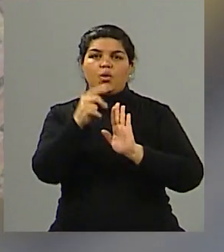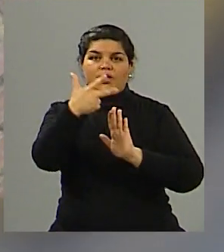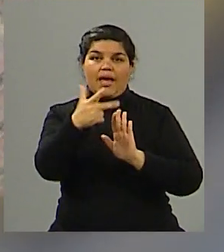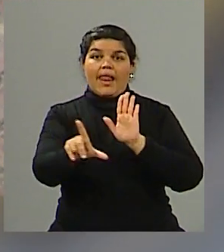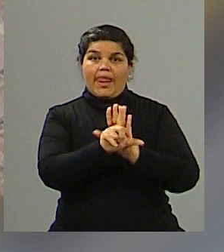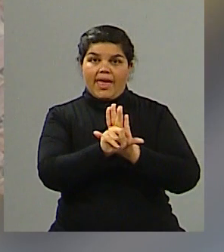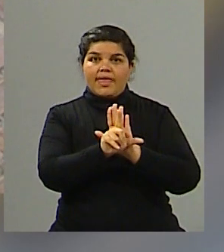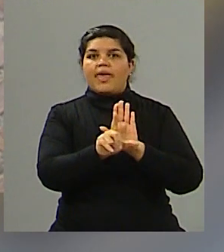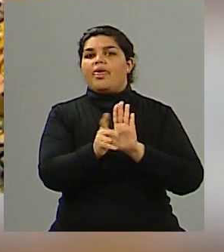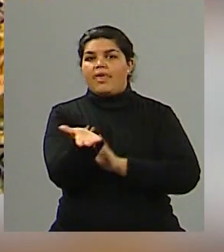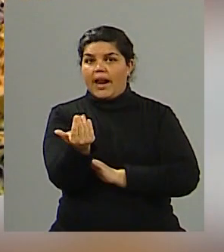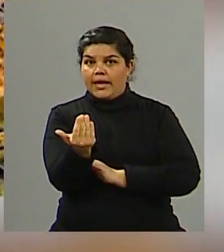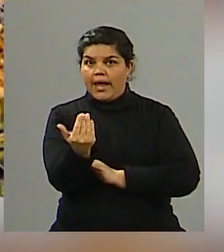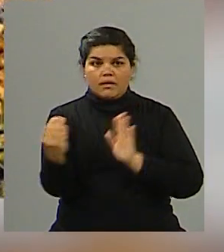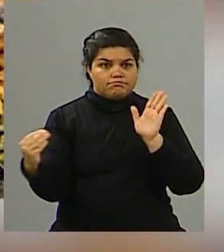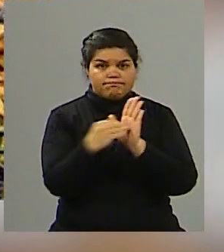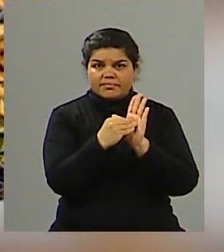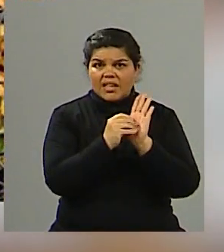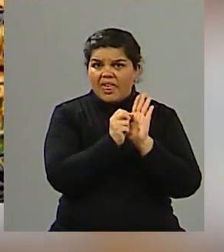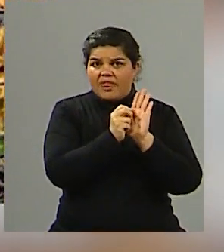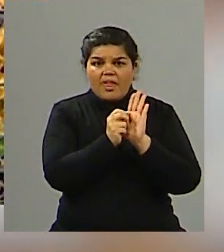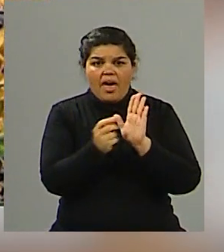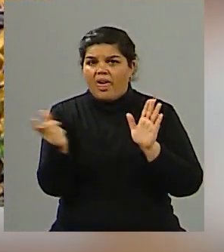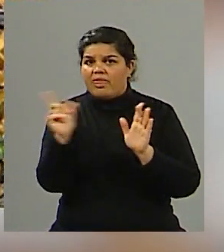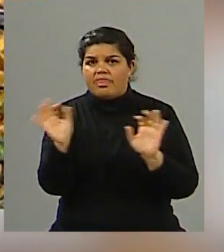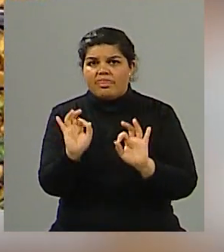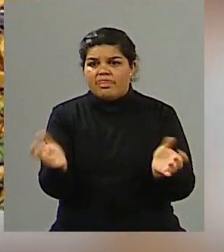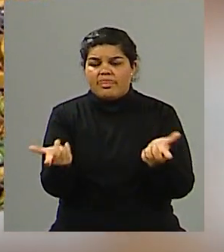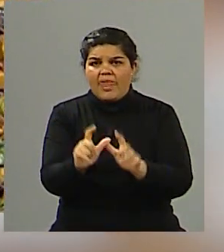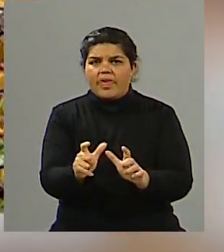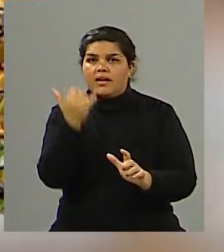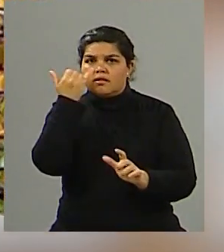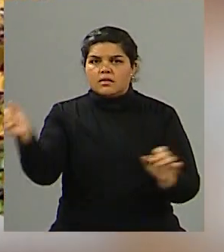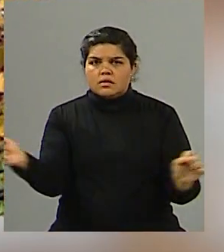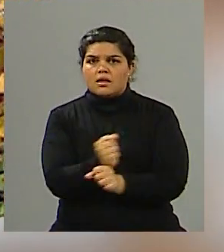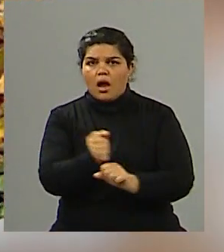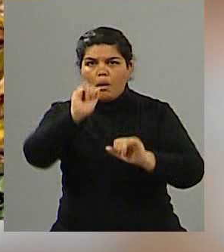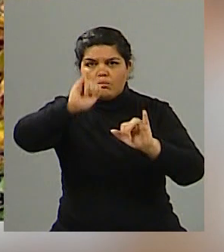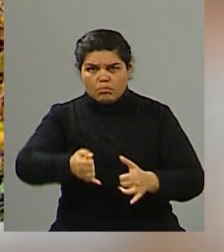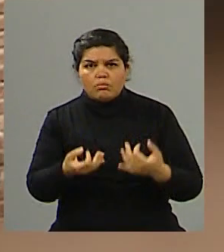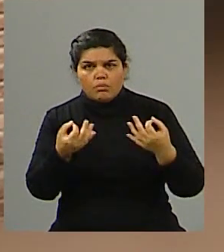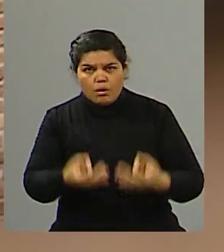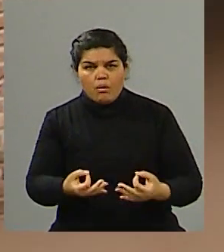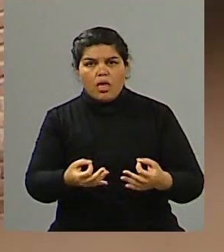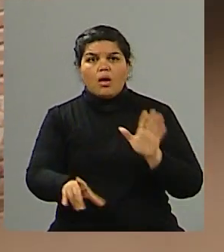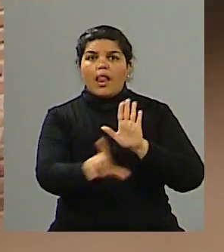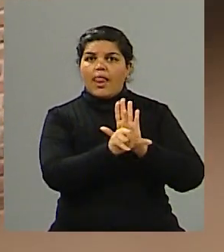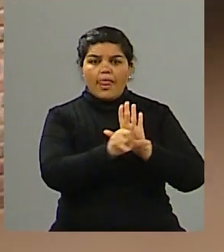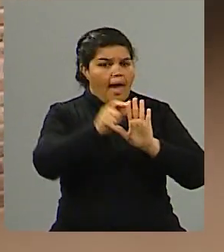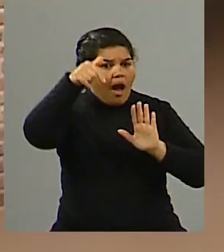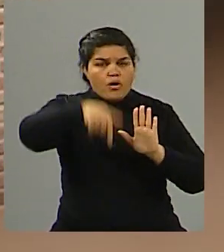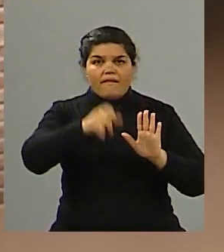alquileres, que actualmente se encuentra vigente. Quiero aclarar esto porque genera mucha confusión en la mayoría de la población. La ley hoy está vigente,